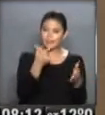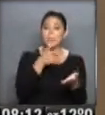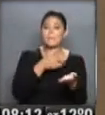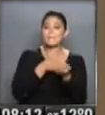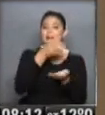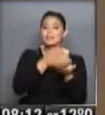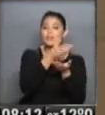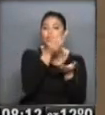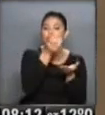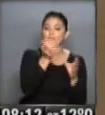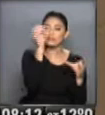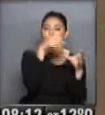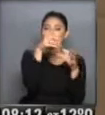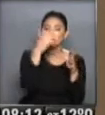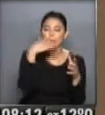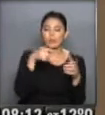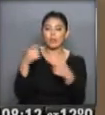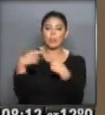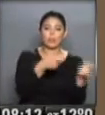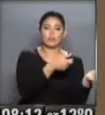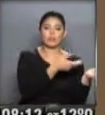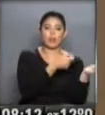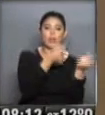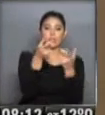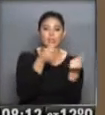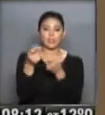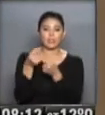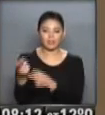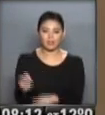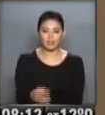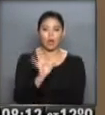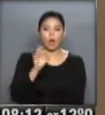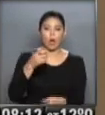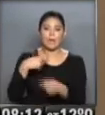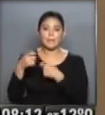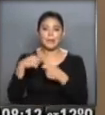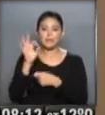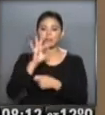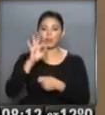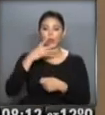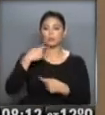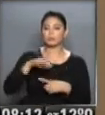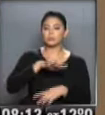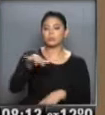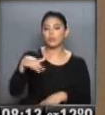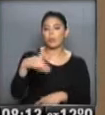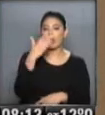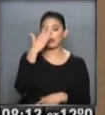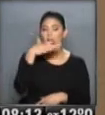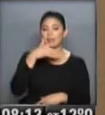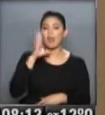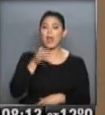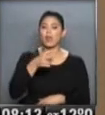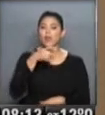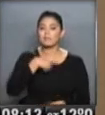vasitos, las bolsas de vasitos a los comercios, a las empresas o los lugares donde se expende alguna